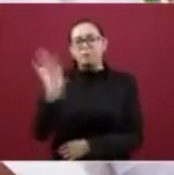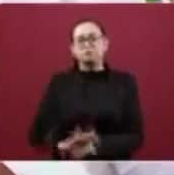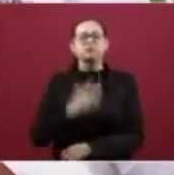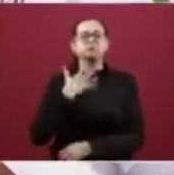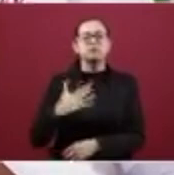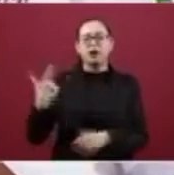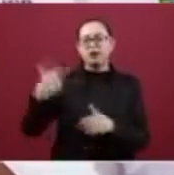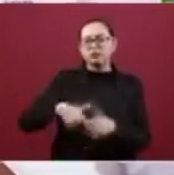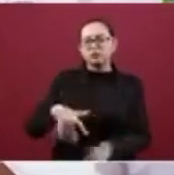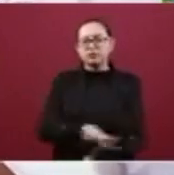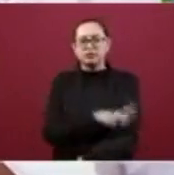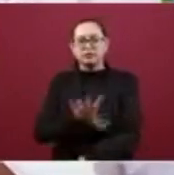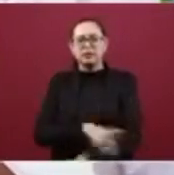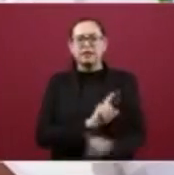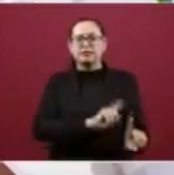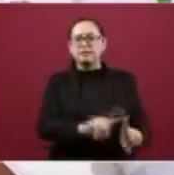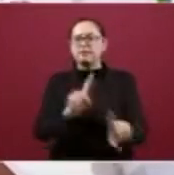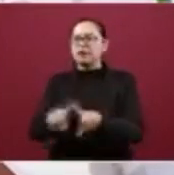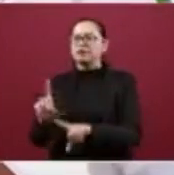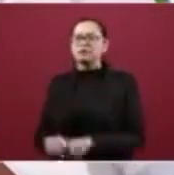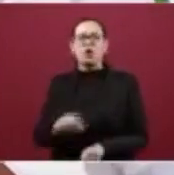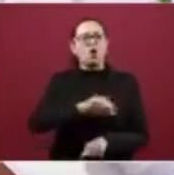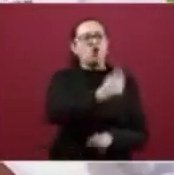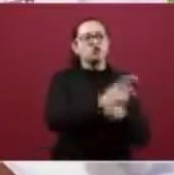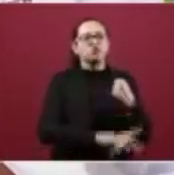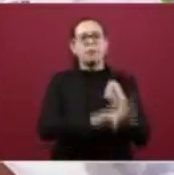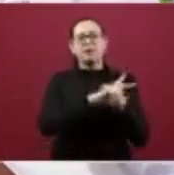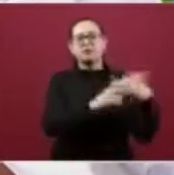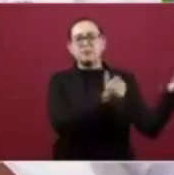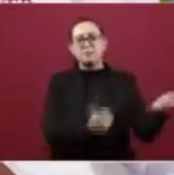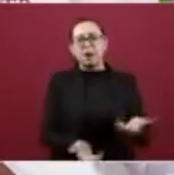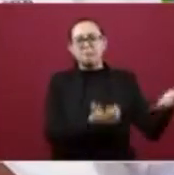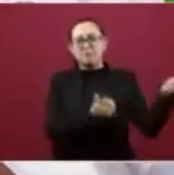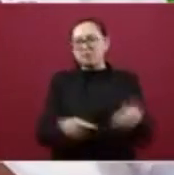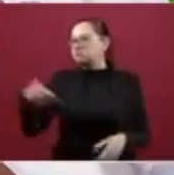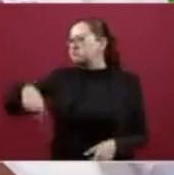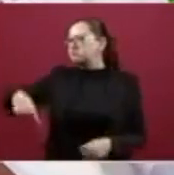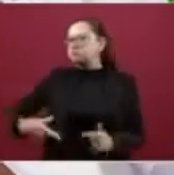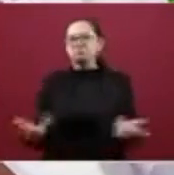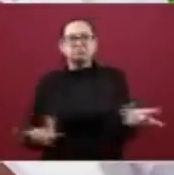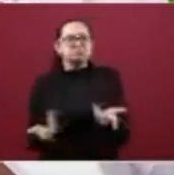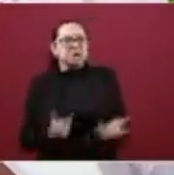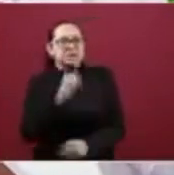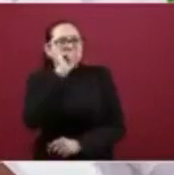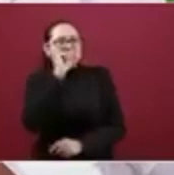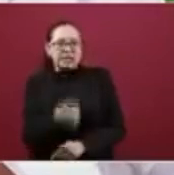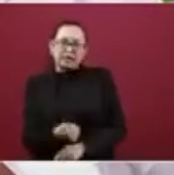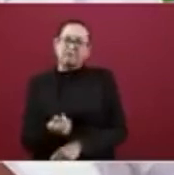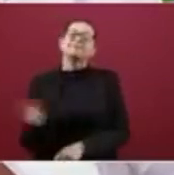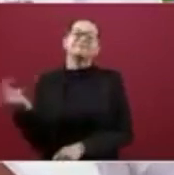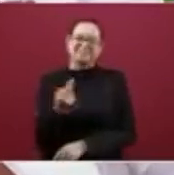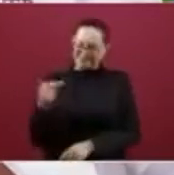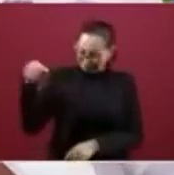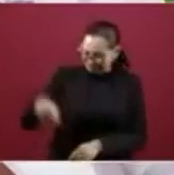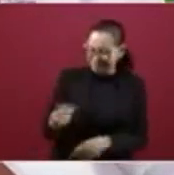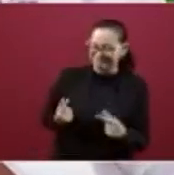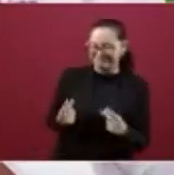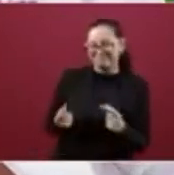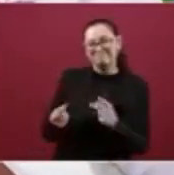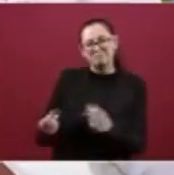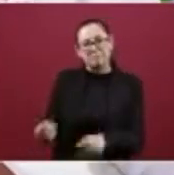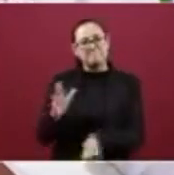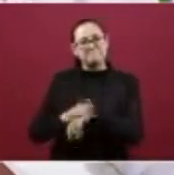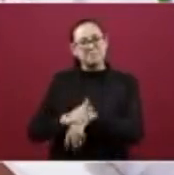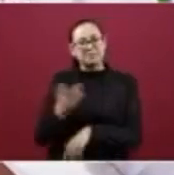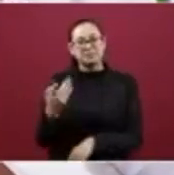gasolinas, porque no estamos procesando, no estamos produciendo y necesitamos aumentar la producción, pero nos va a